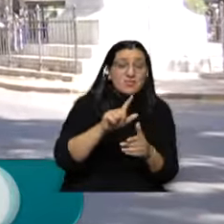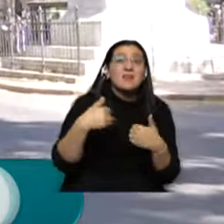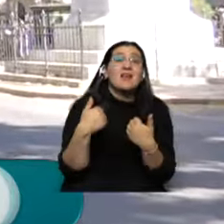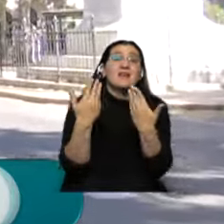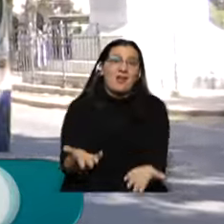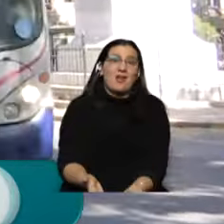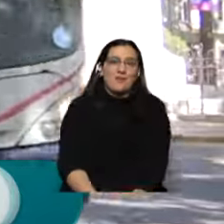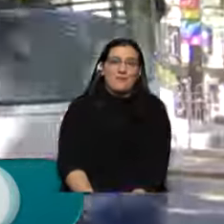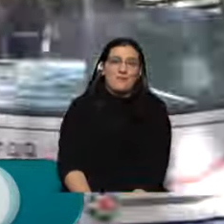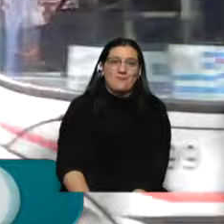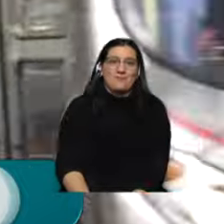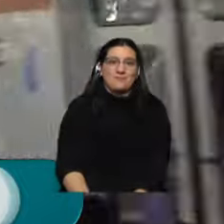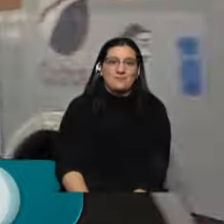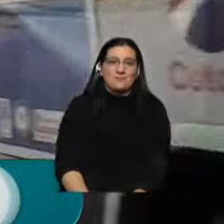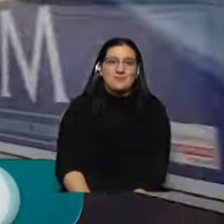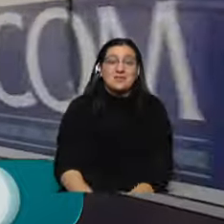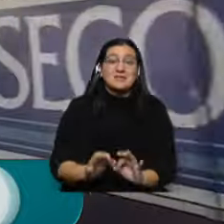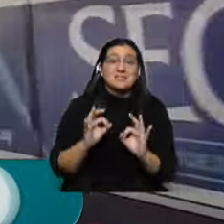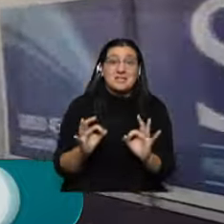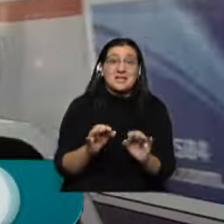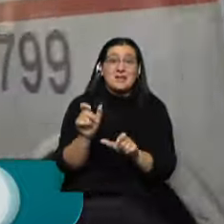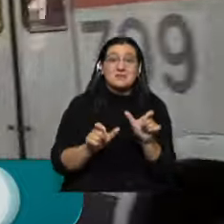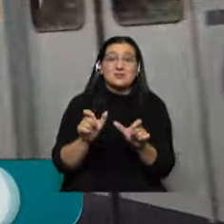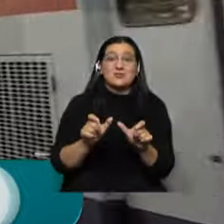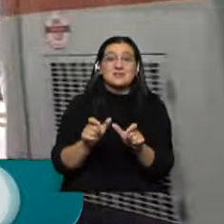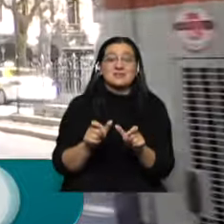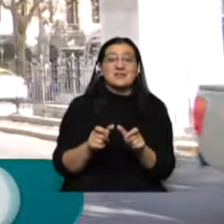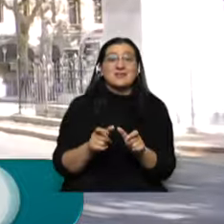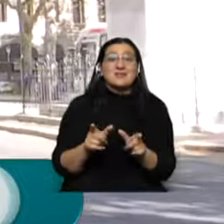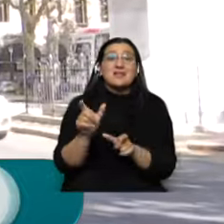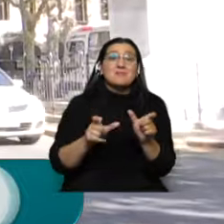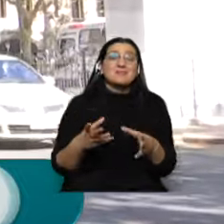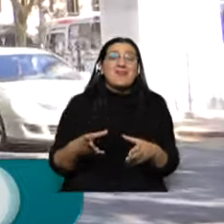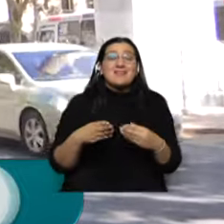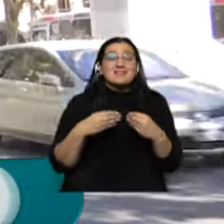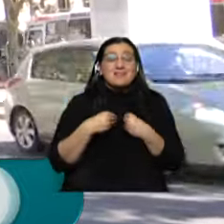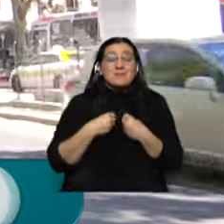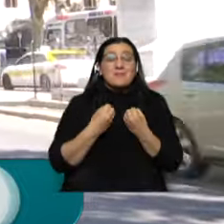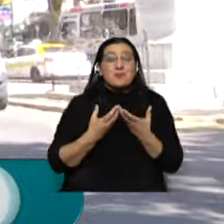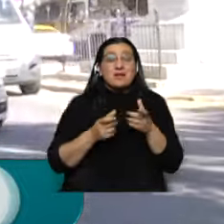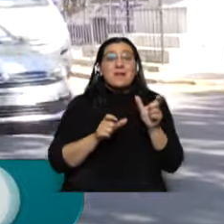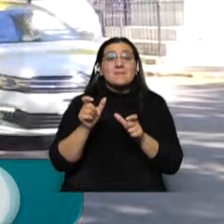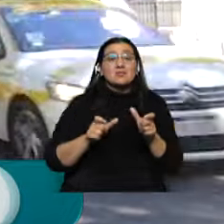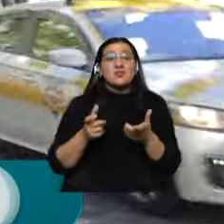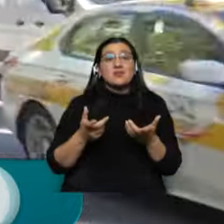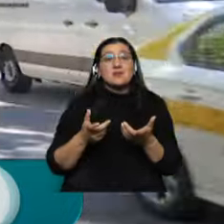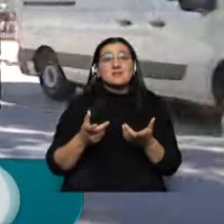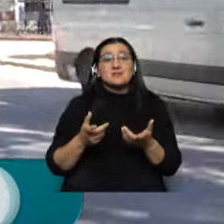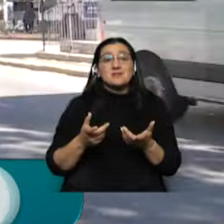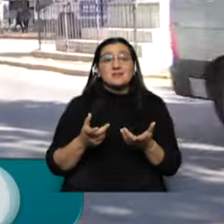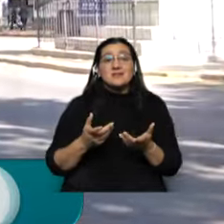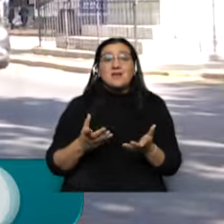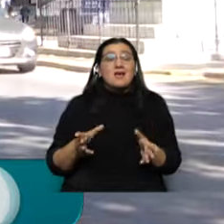regalo. Y que llegue a la gente y que la gente la tome con su corazón, porque la gente de la cancha toma las cosas